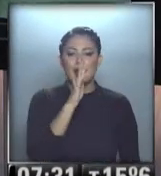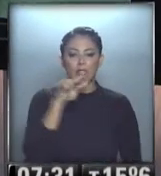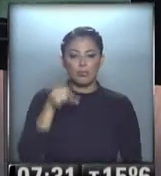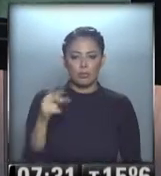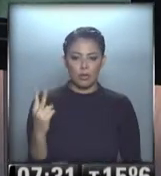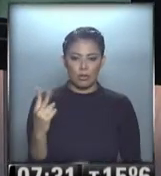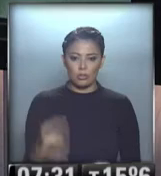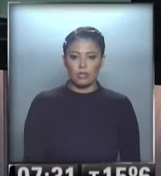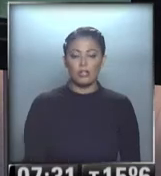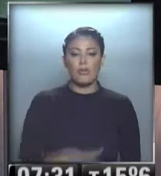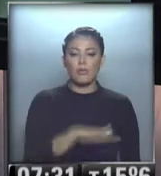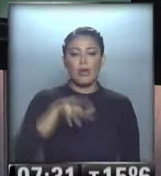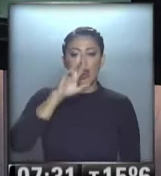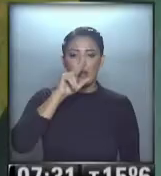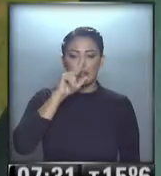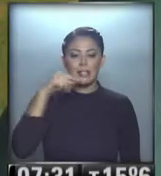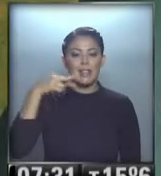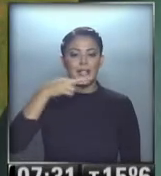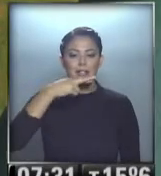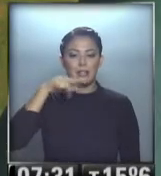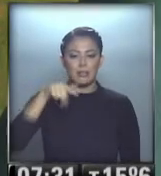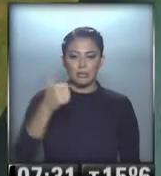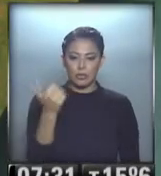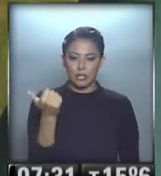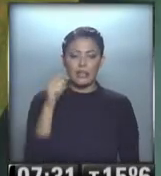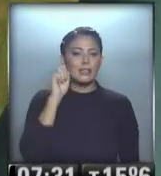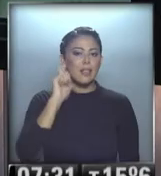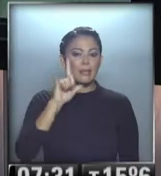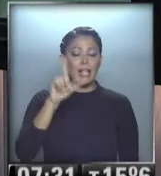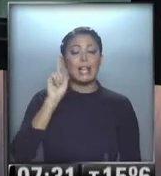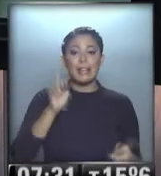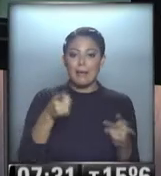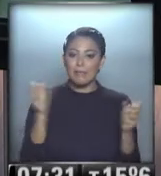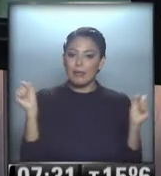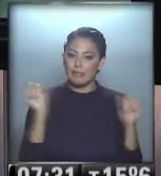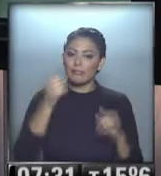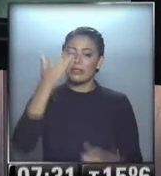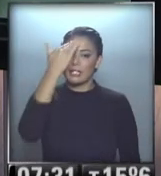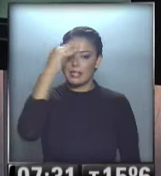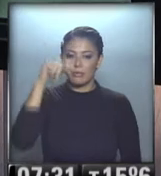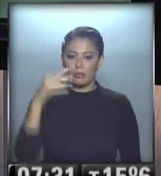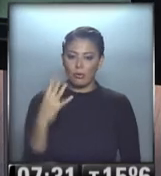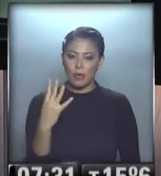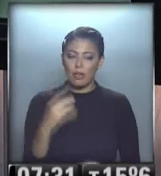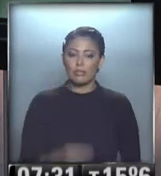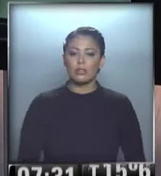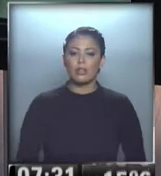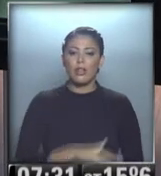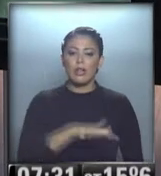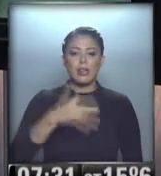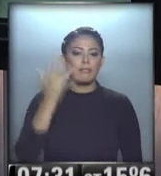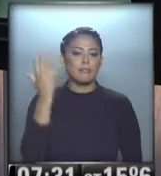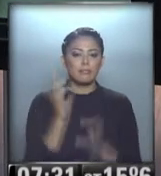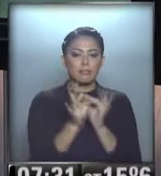2 décimas. La Plata, 17 grados 6. San Miguel, también bajito, con 15 grados 4. San Fernando